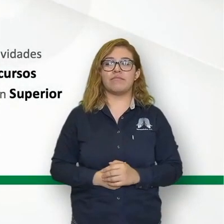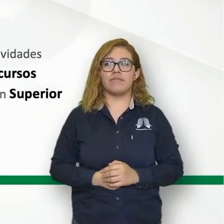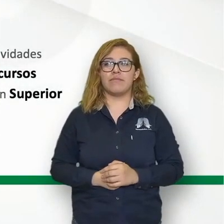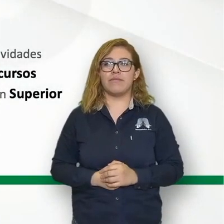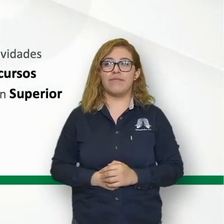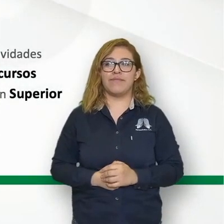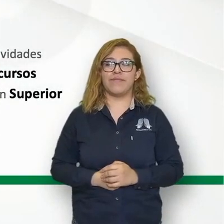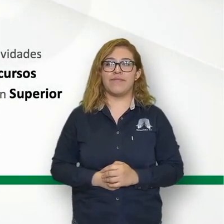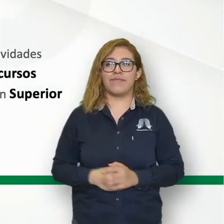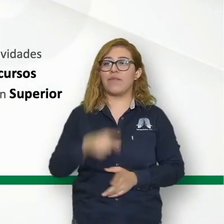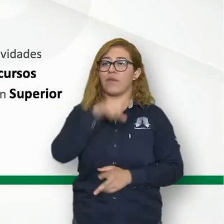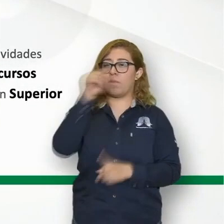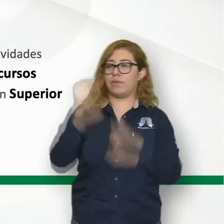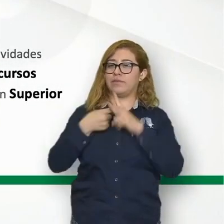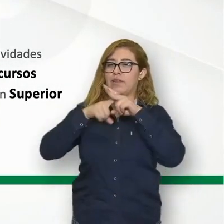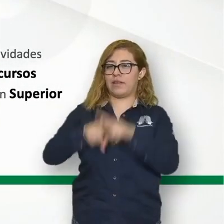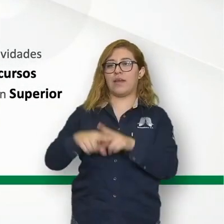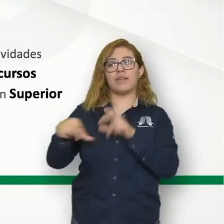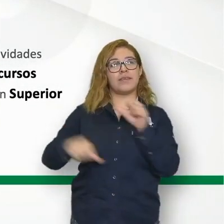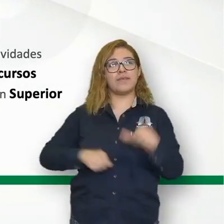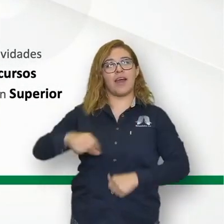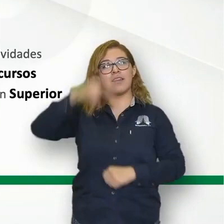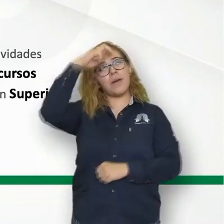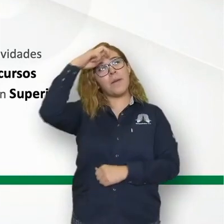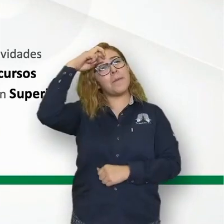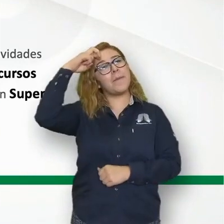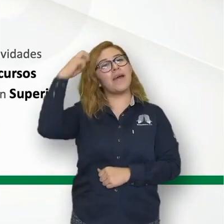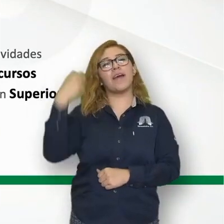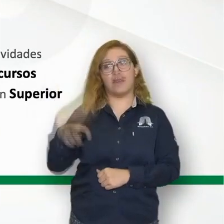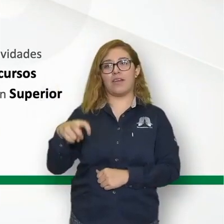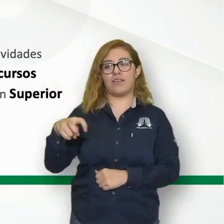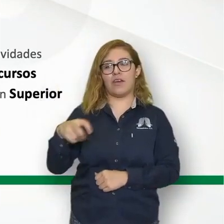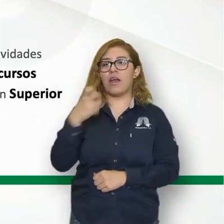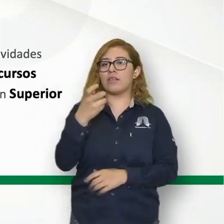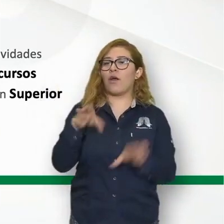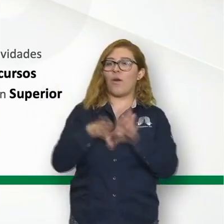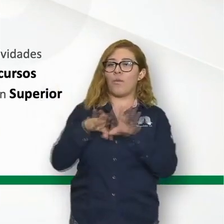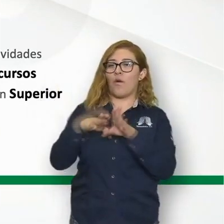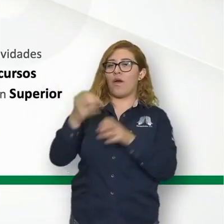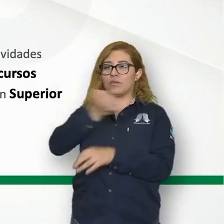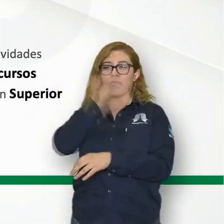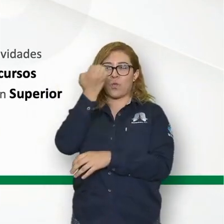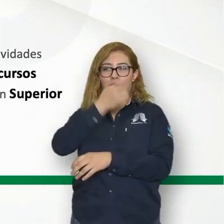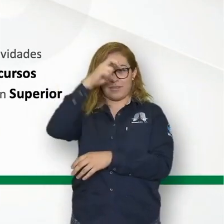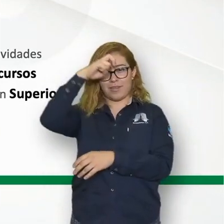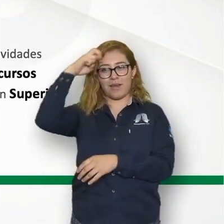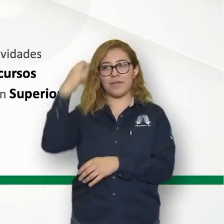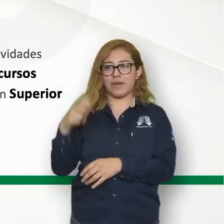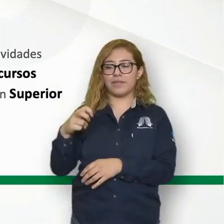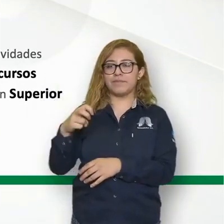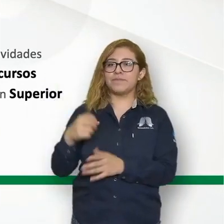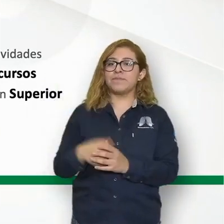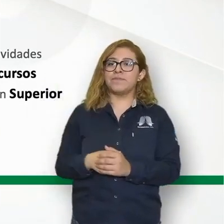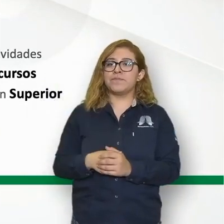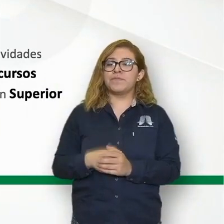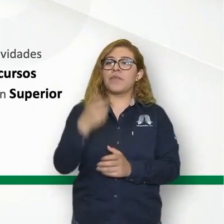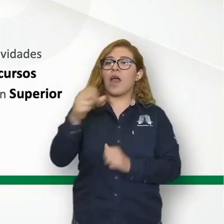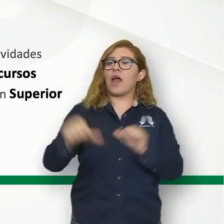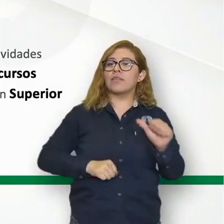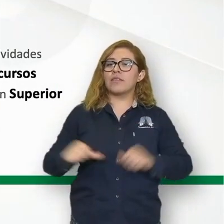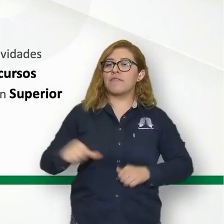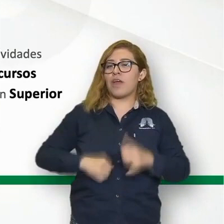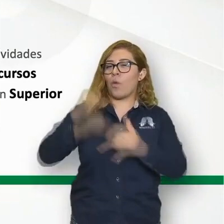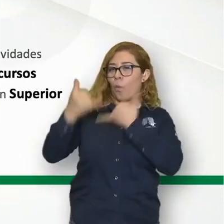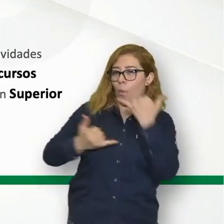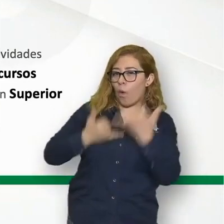las actividades de verano el bloque era nuestras escuelas de verano que estarán haciendo actividades